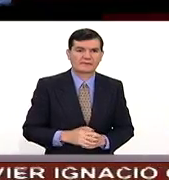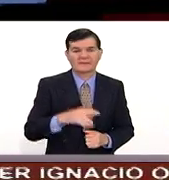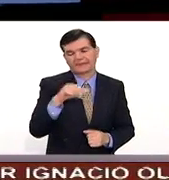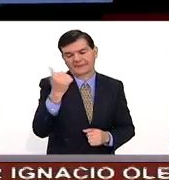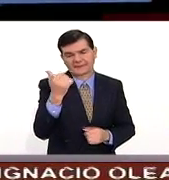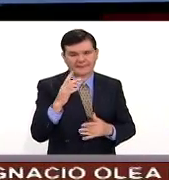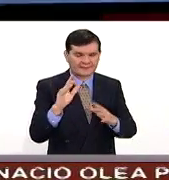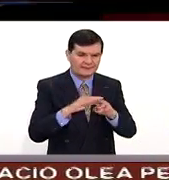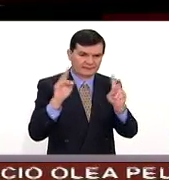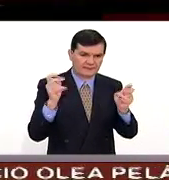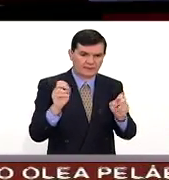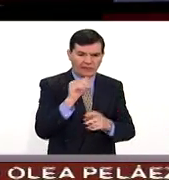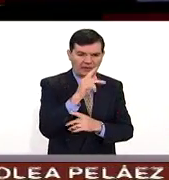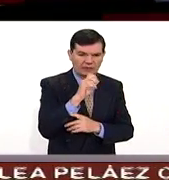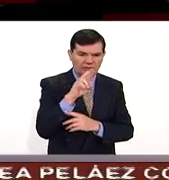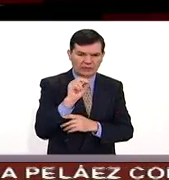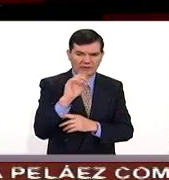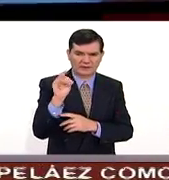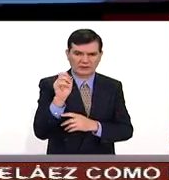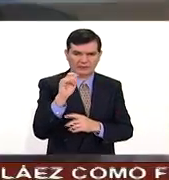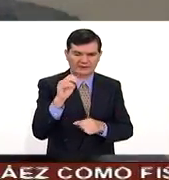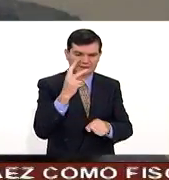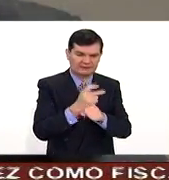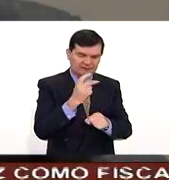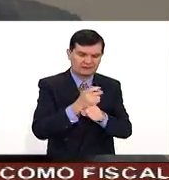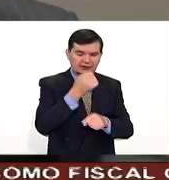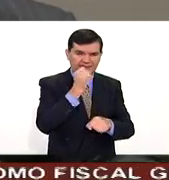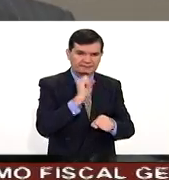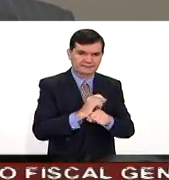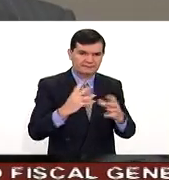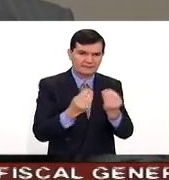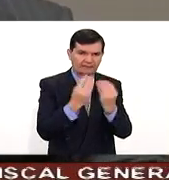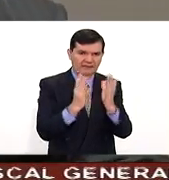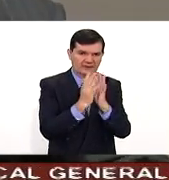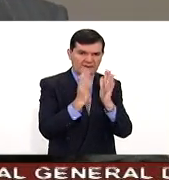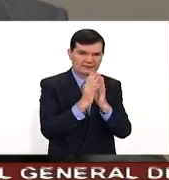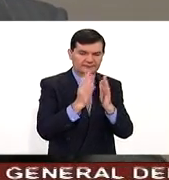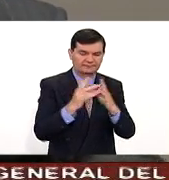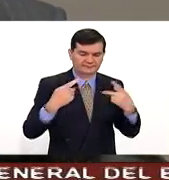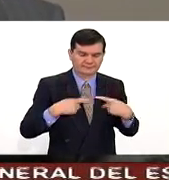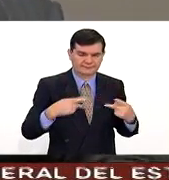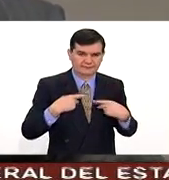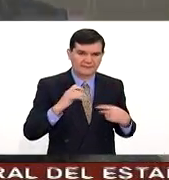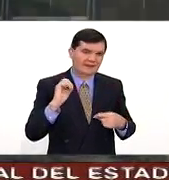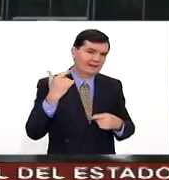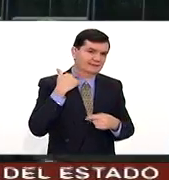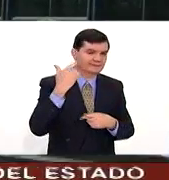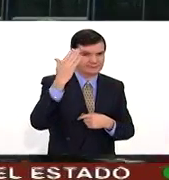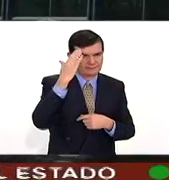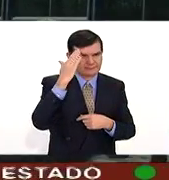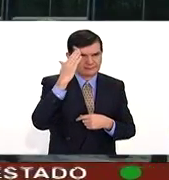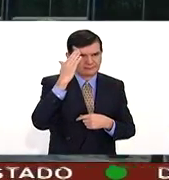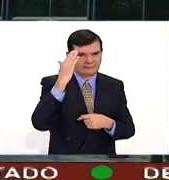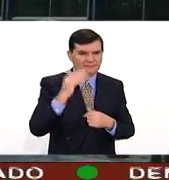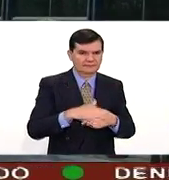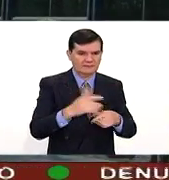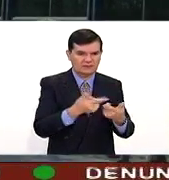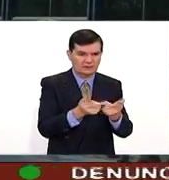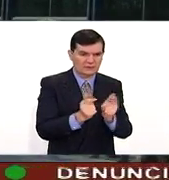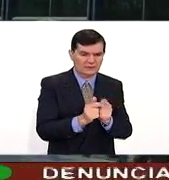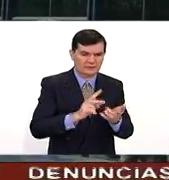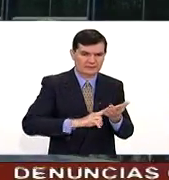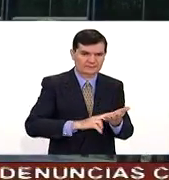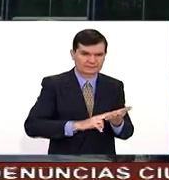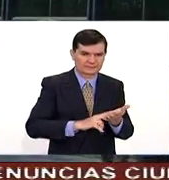otros temas, Arturo Escobar, ex subsecretario de Prevención y Participación Ciudadana y ex dirigente del Partido